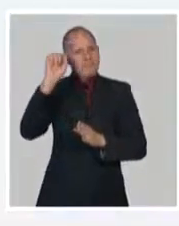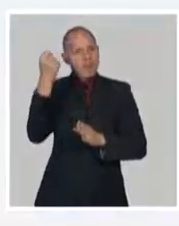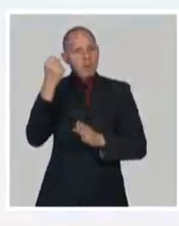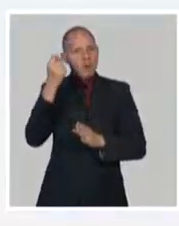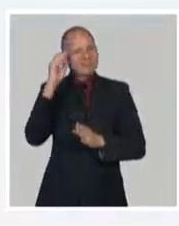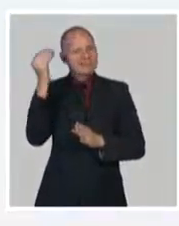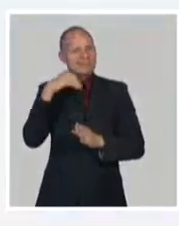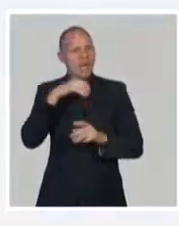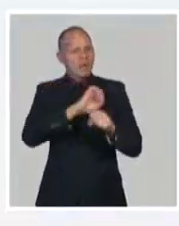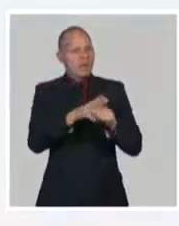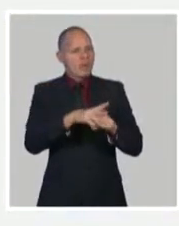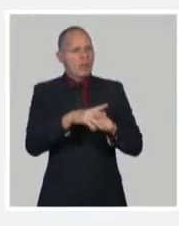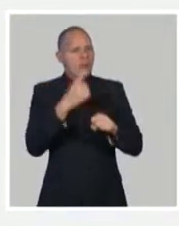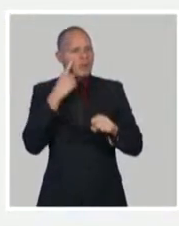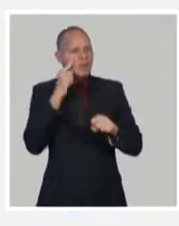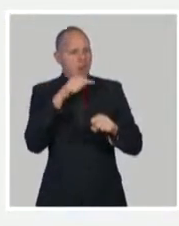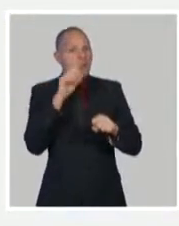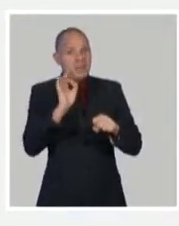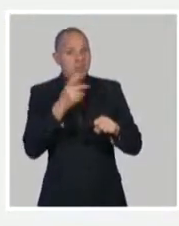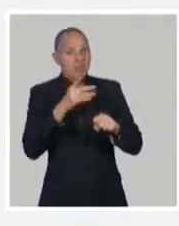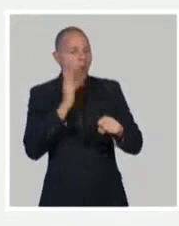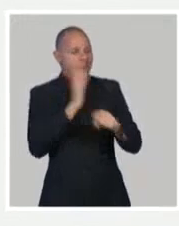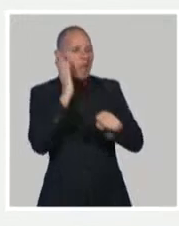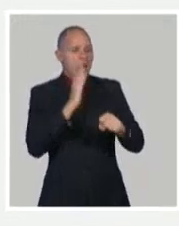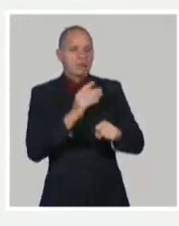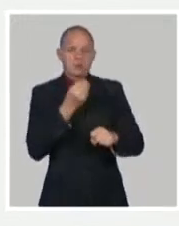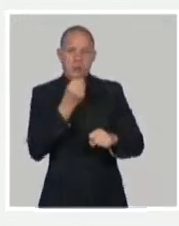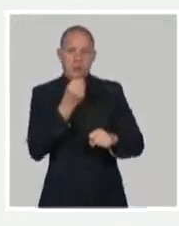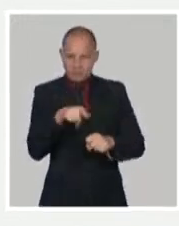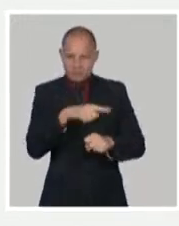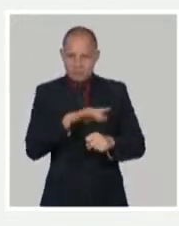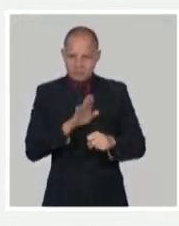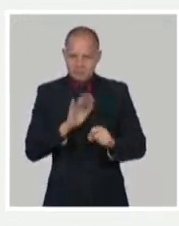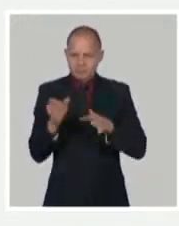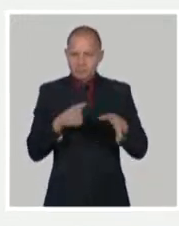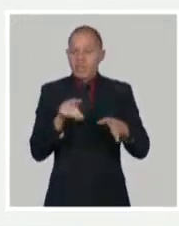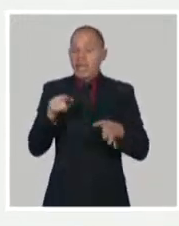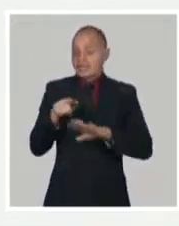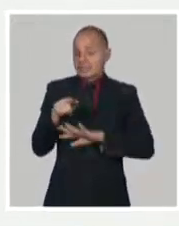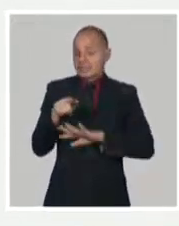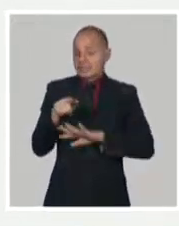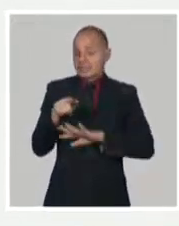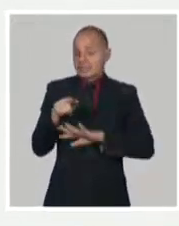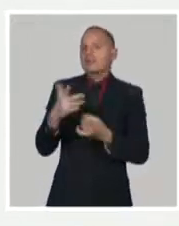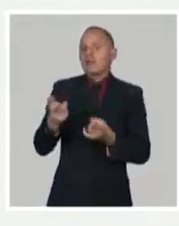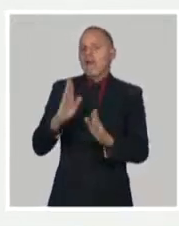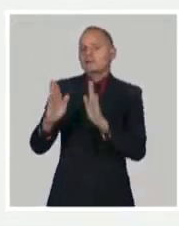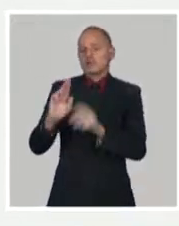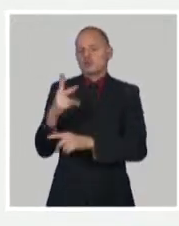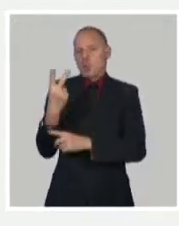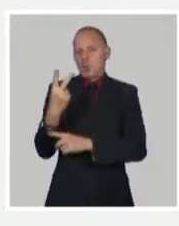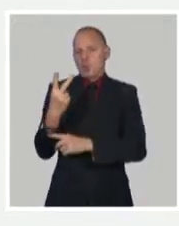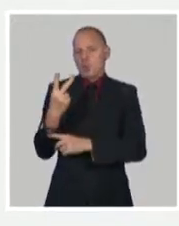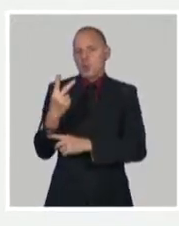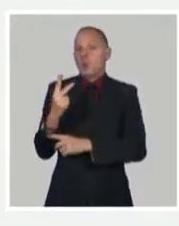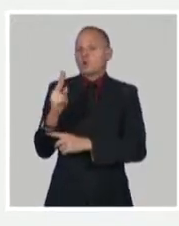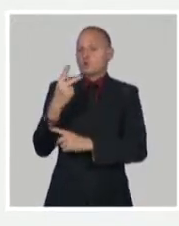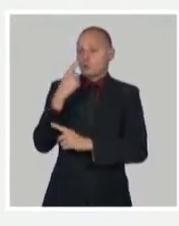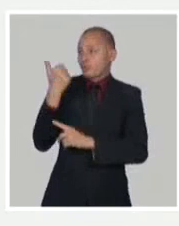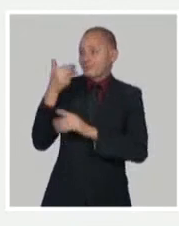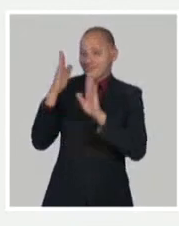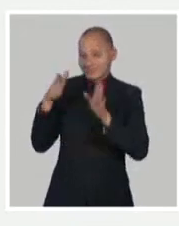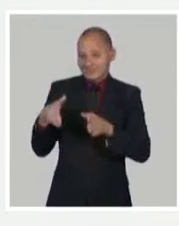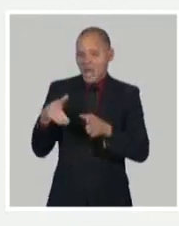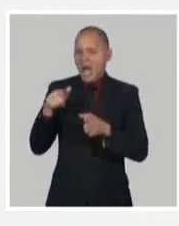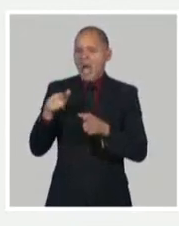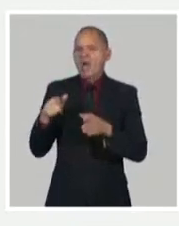ya resultados de la fase 2, a partir de ahí iniciamos una fase 2A, esta fase con 100 participantes en 2 grupos